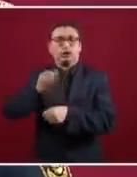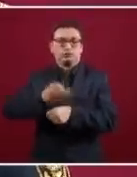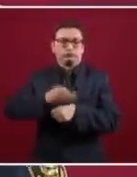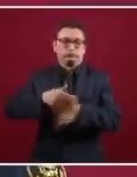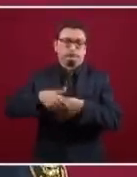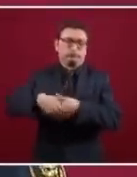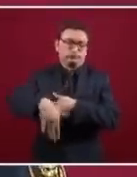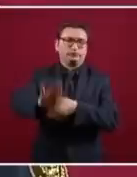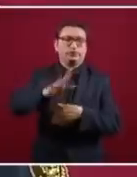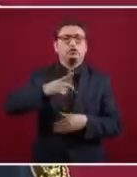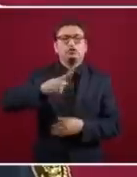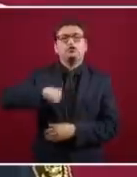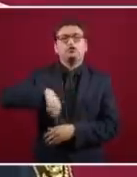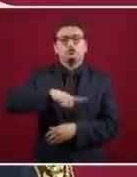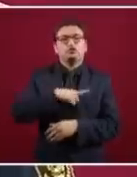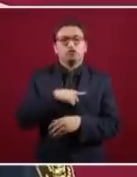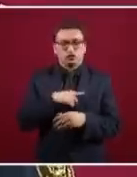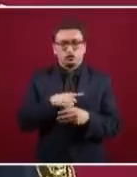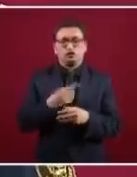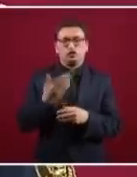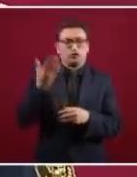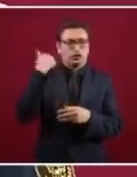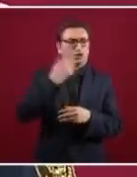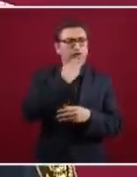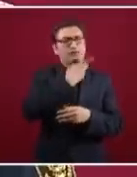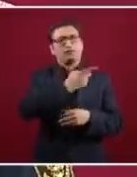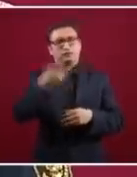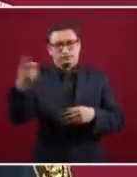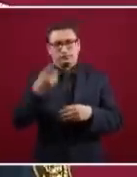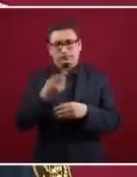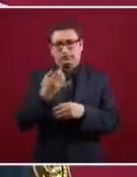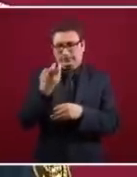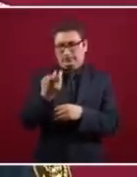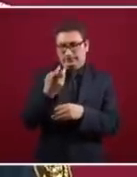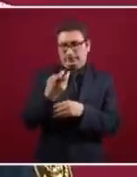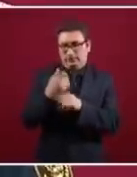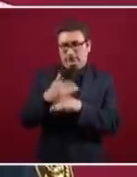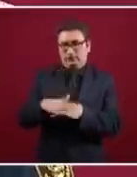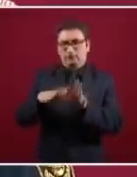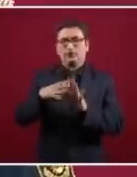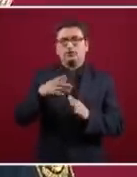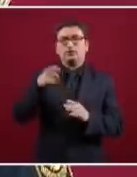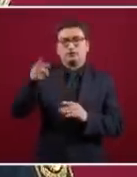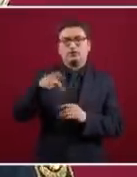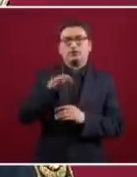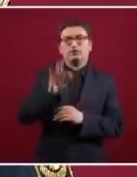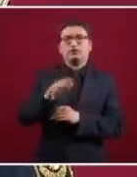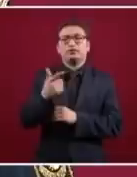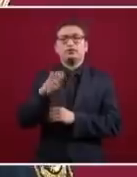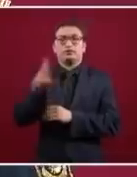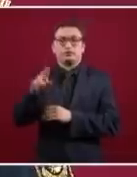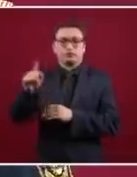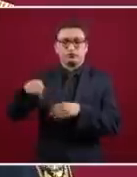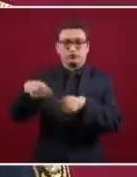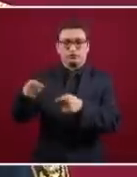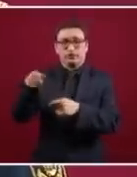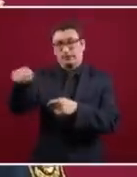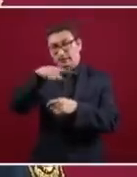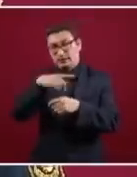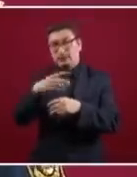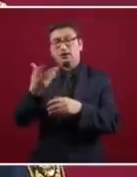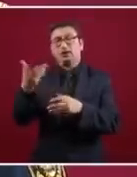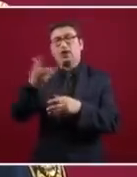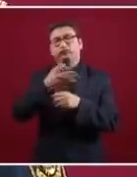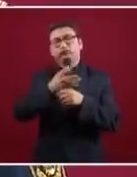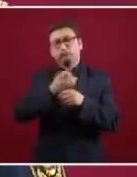nosotros dimos esta información a la fiscalía y será y creo que